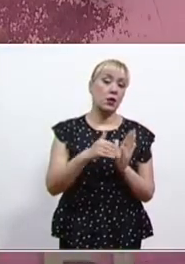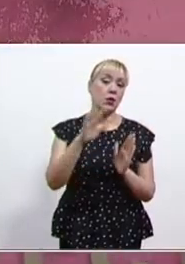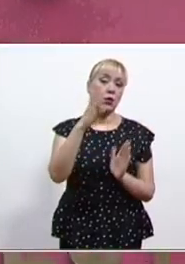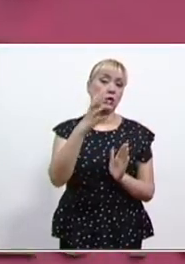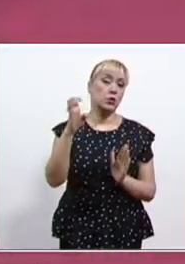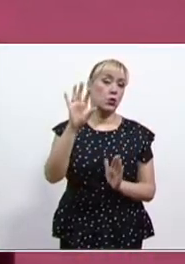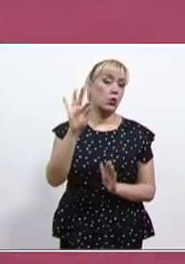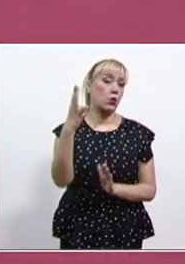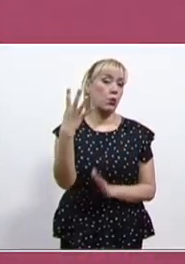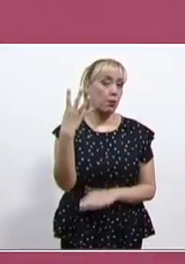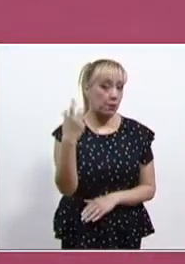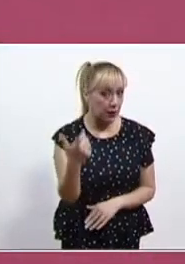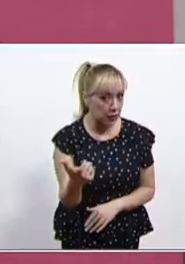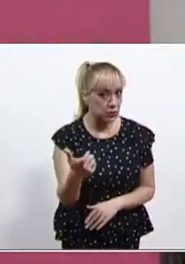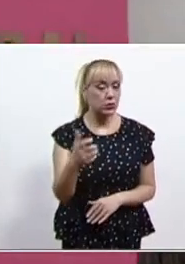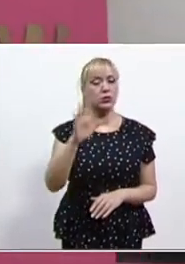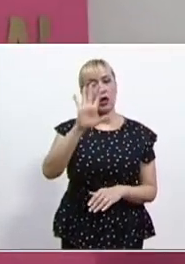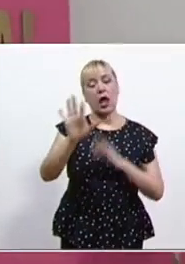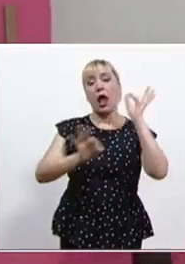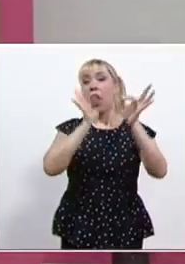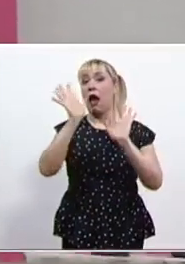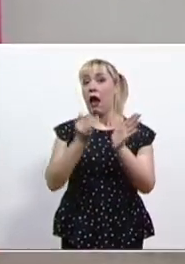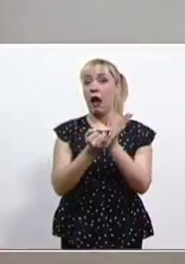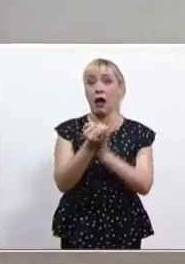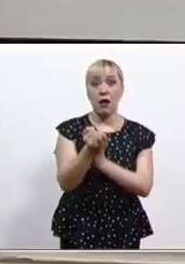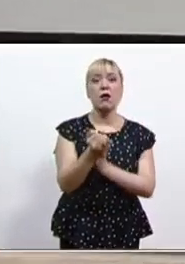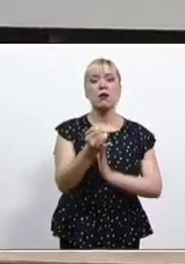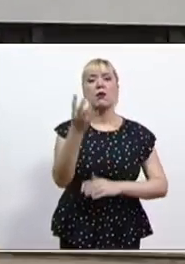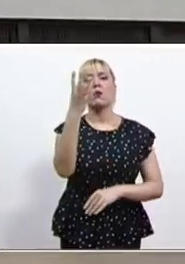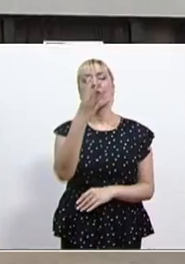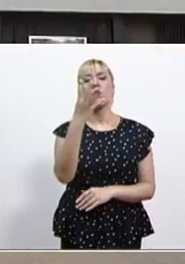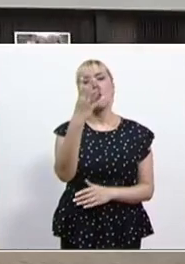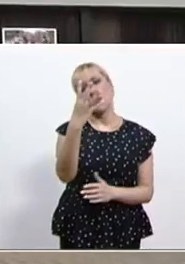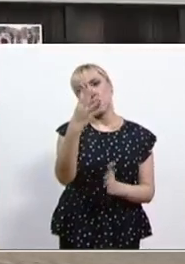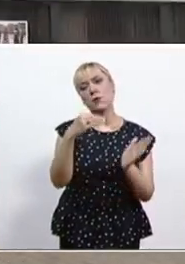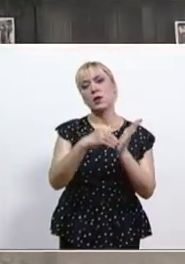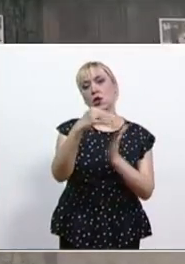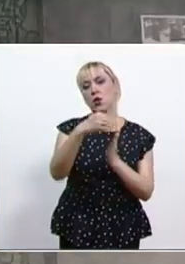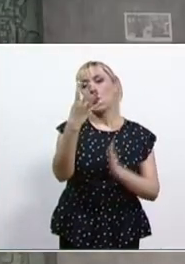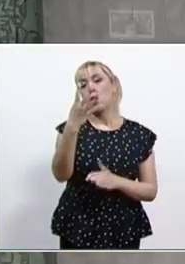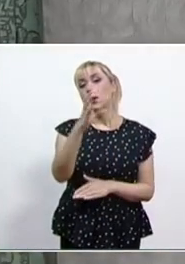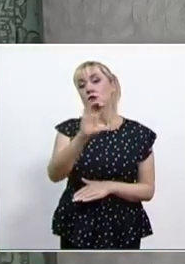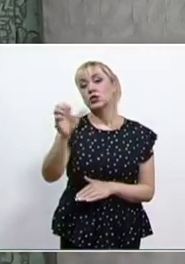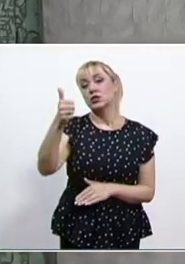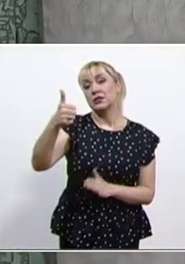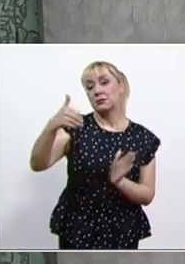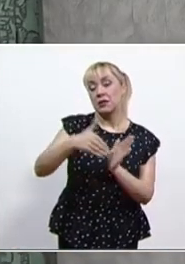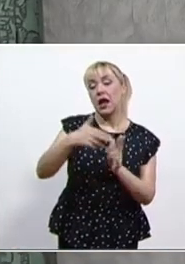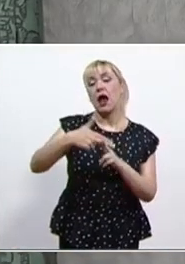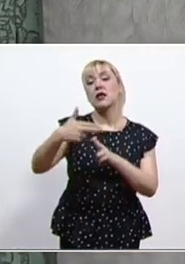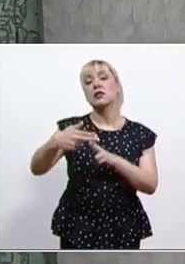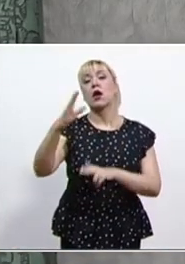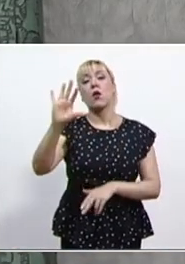5.728.444 pesos, mientras que en campaña podrán erogar entre 4.406.000 hasta